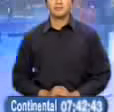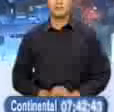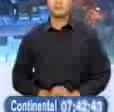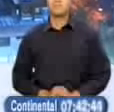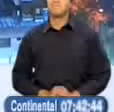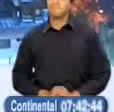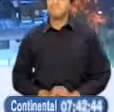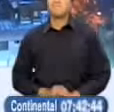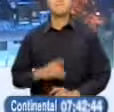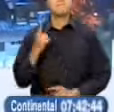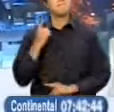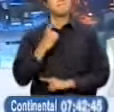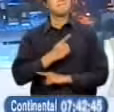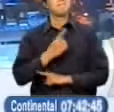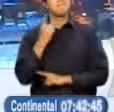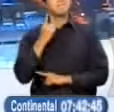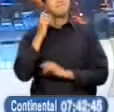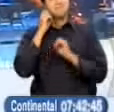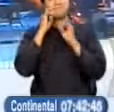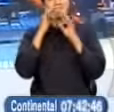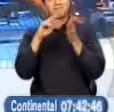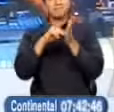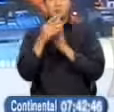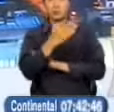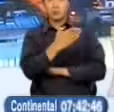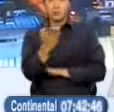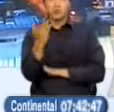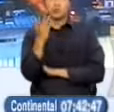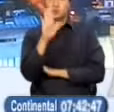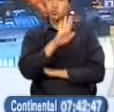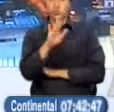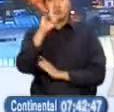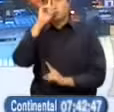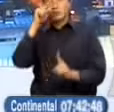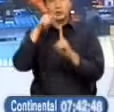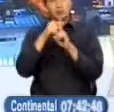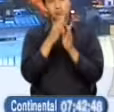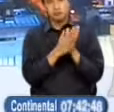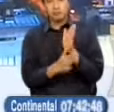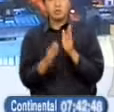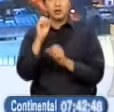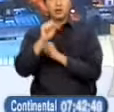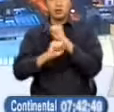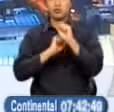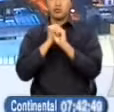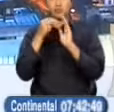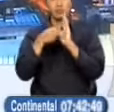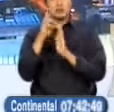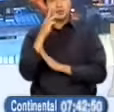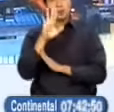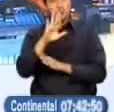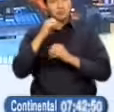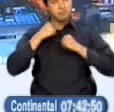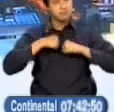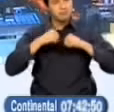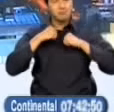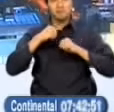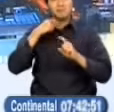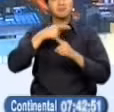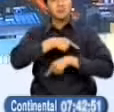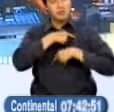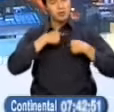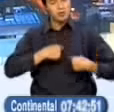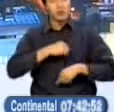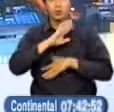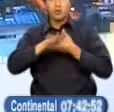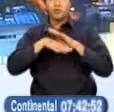primer día del mes de septiembre eso quiere decir que usted tiene tiempo para cumplir sus metas y aspiraciones del 2016 póngale ganas póngale corazón a todo lo que